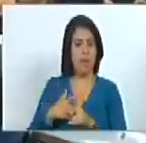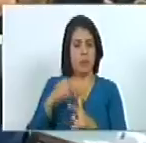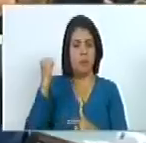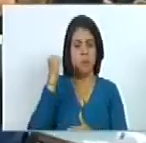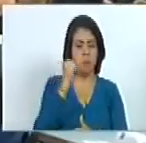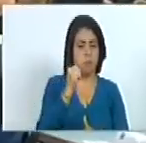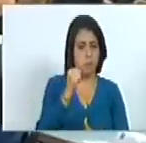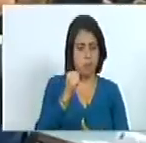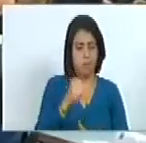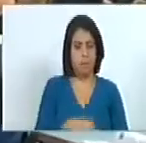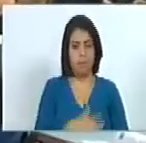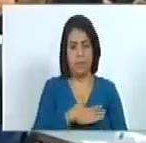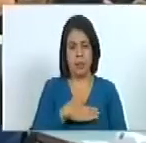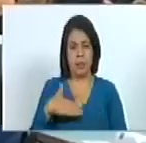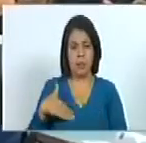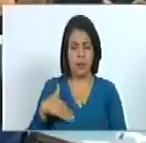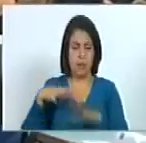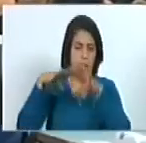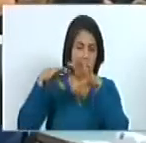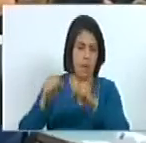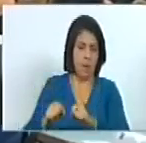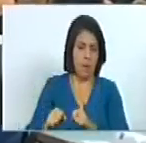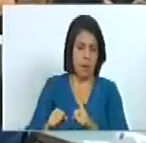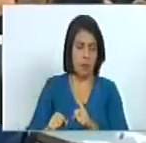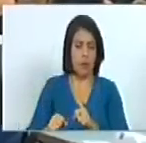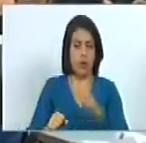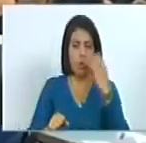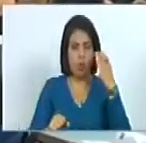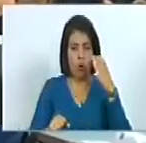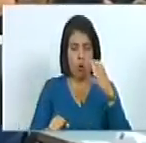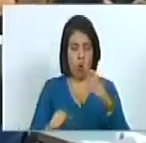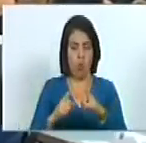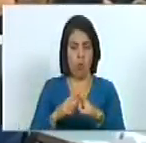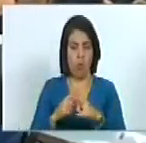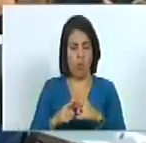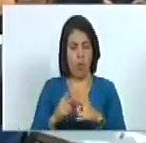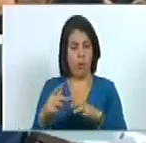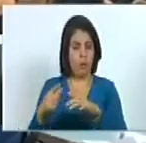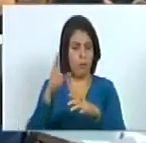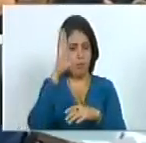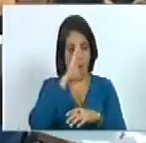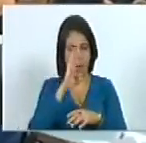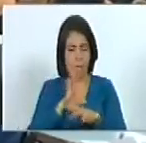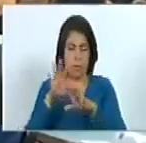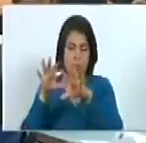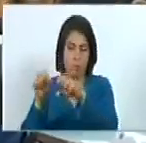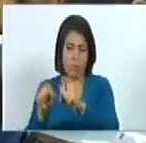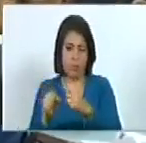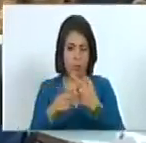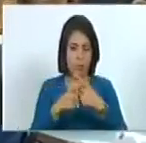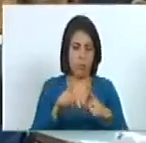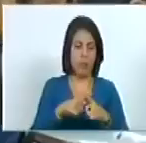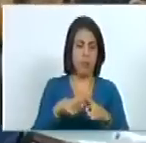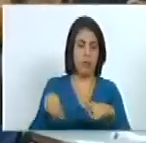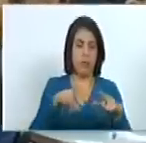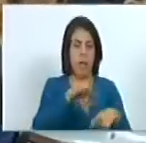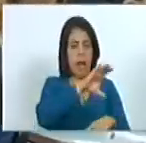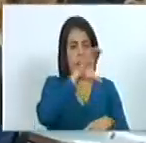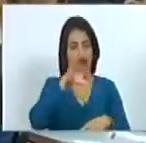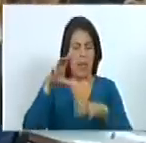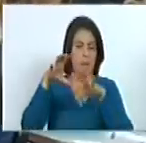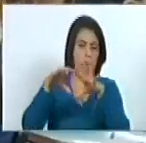magnicidio, intento de invasiones por Colombia, por Brasil, por nuestra fachada